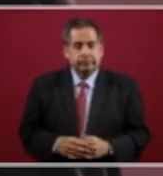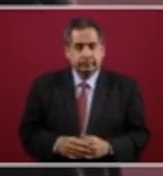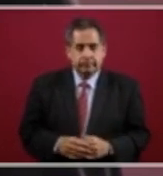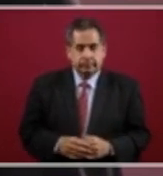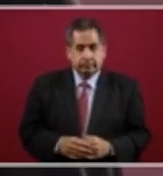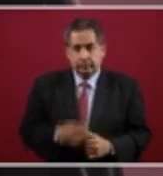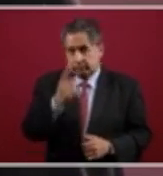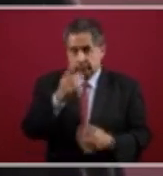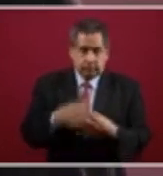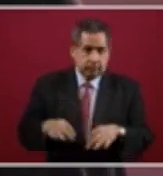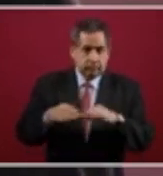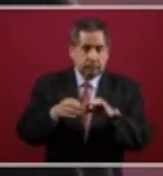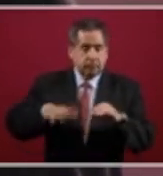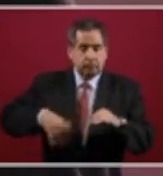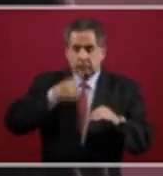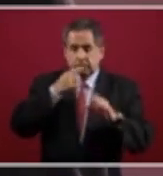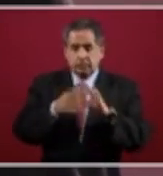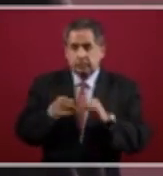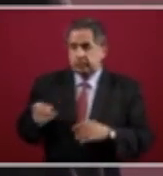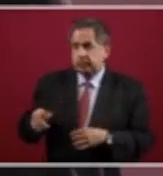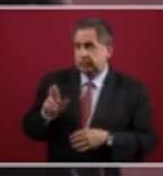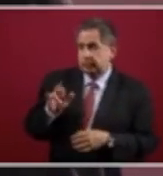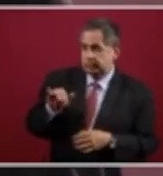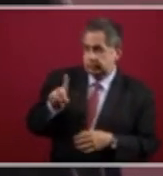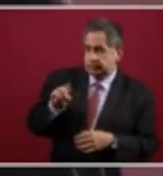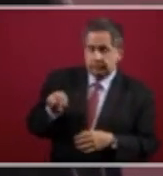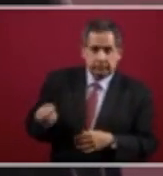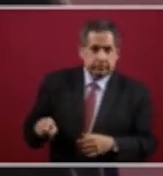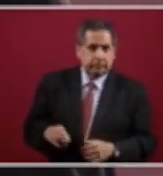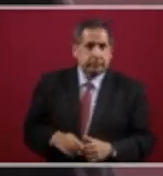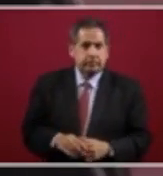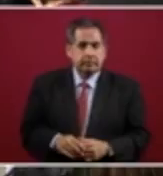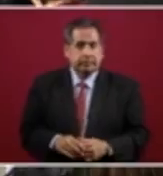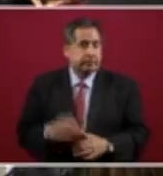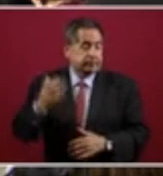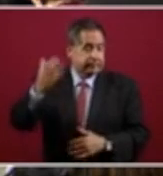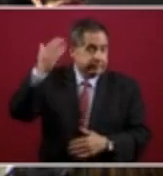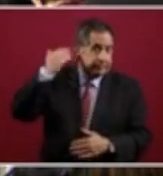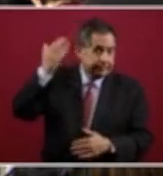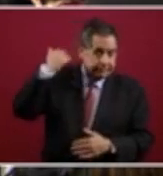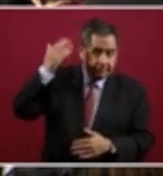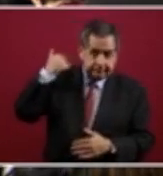es muy importante lo que decía aquí Ricardo. Antes